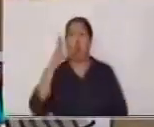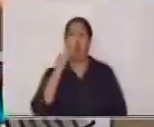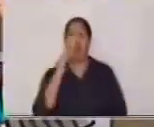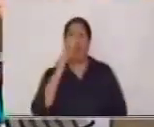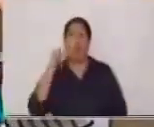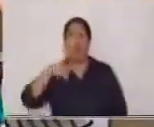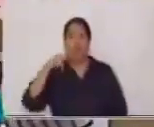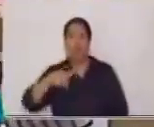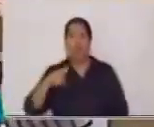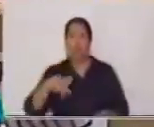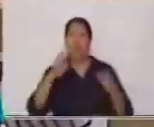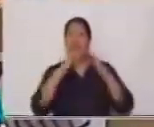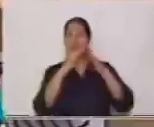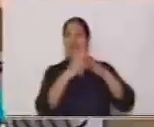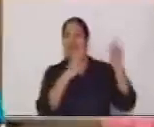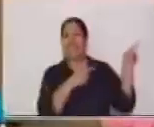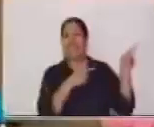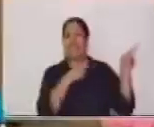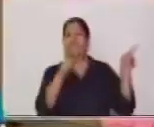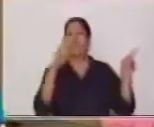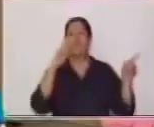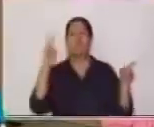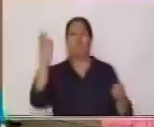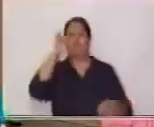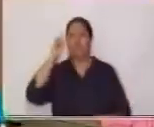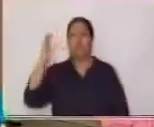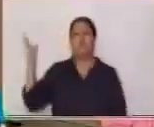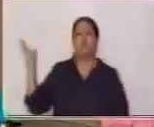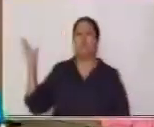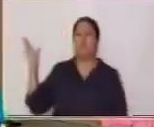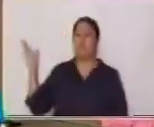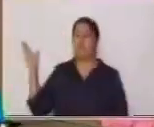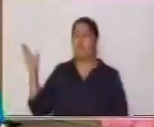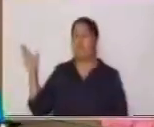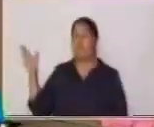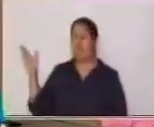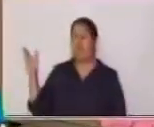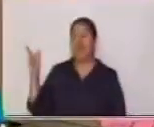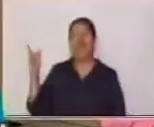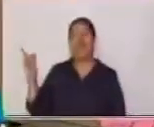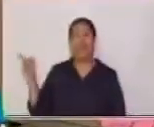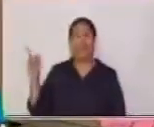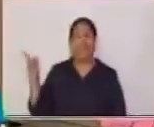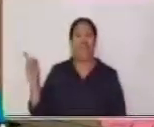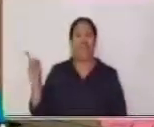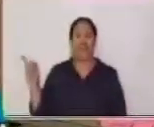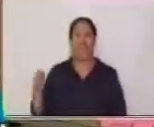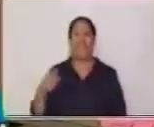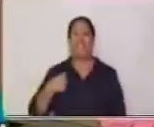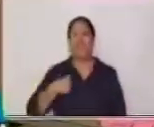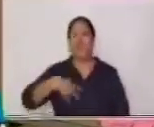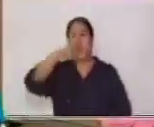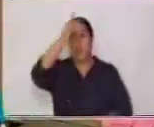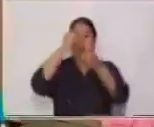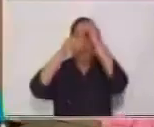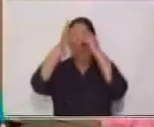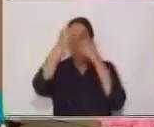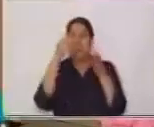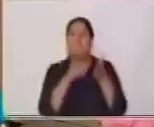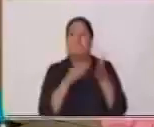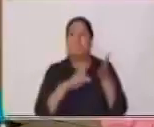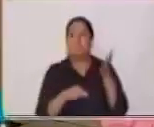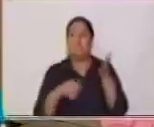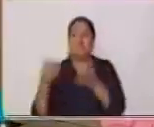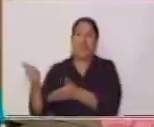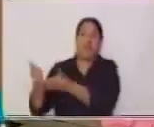ejercitando mucho. ¿Qué observas en la imagen? Muy bien. Esta narración se llama Aprendí a leer, con ayuda de mi